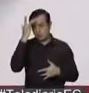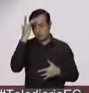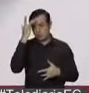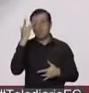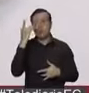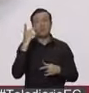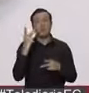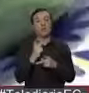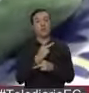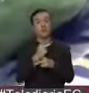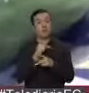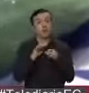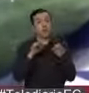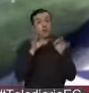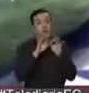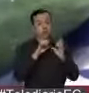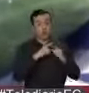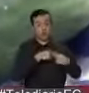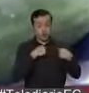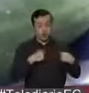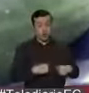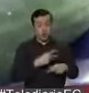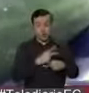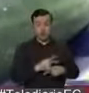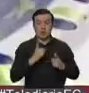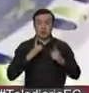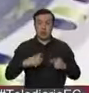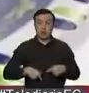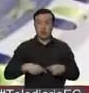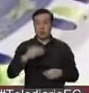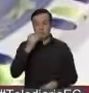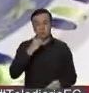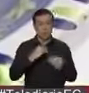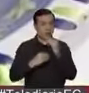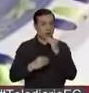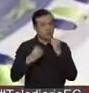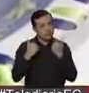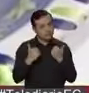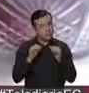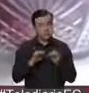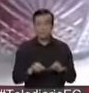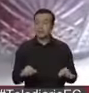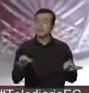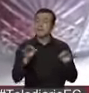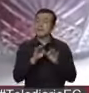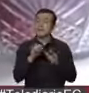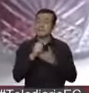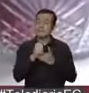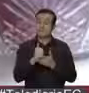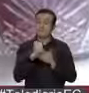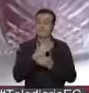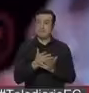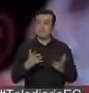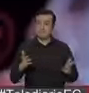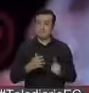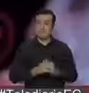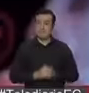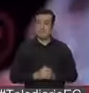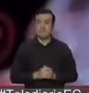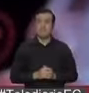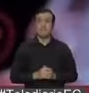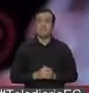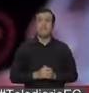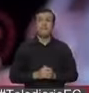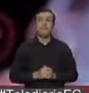es vital cuidar este órgano consumiendo comida sana y adquiriendo hábitos alimenticios saludables. No fumar, por favor. No